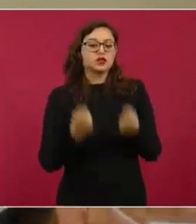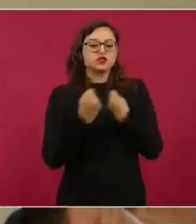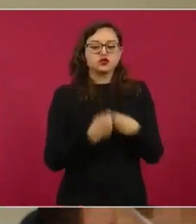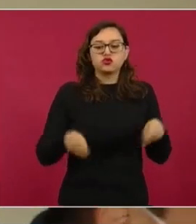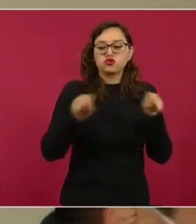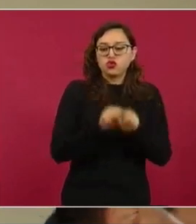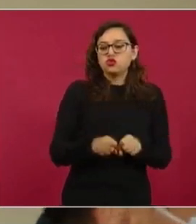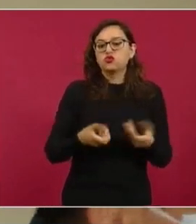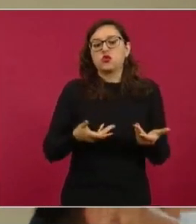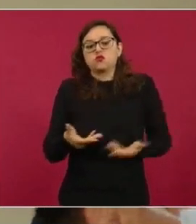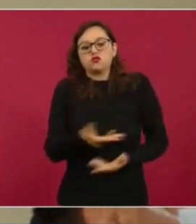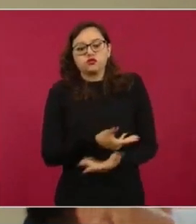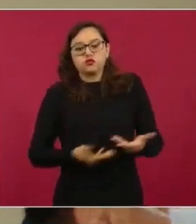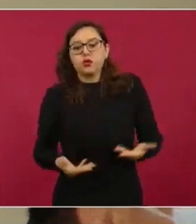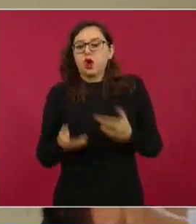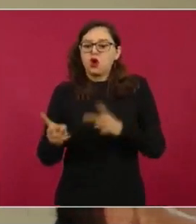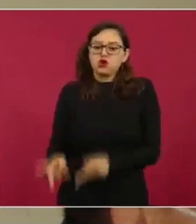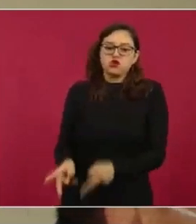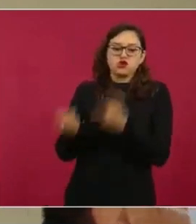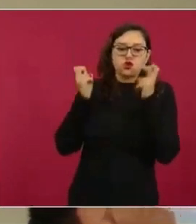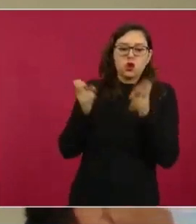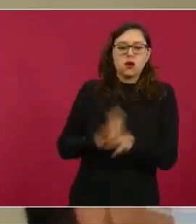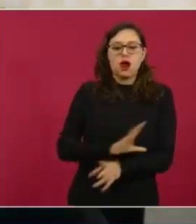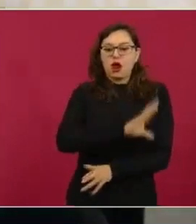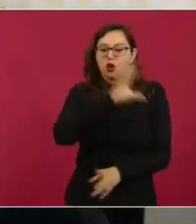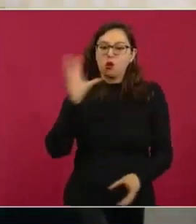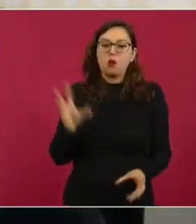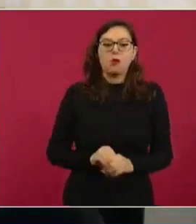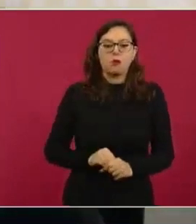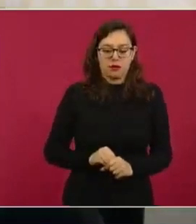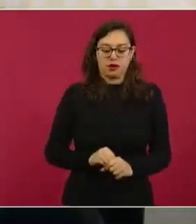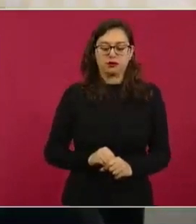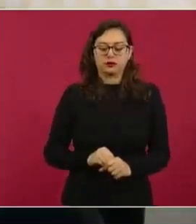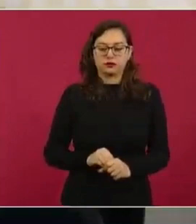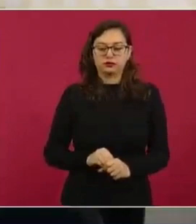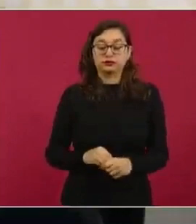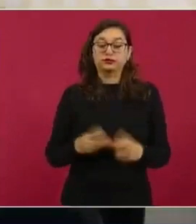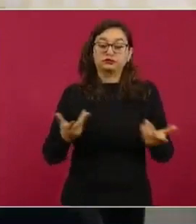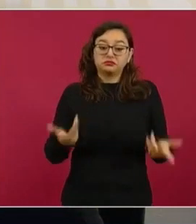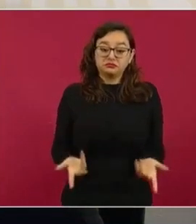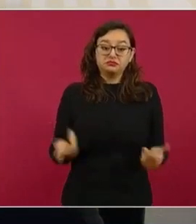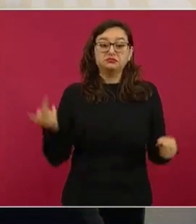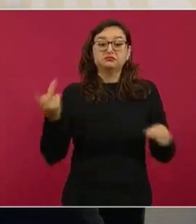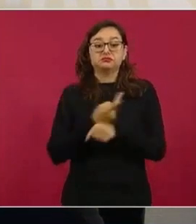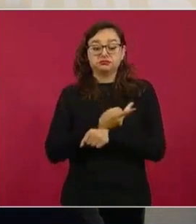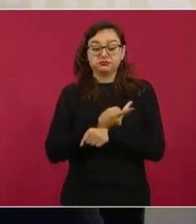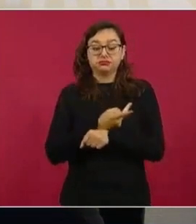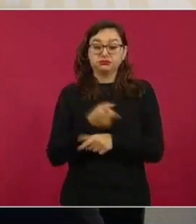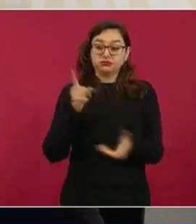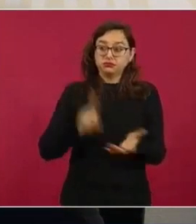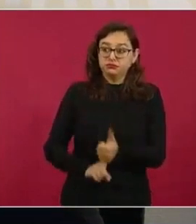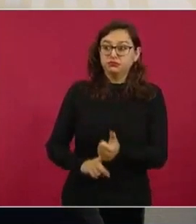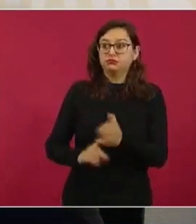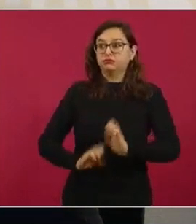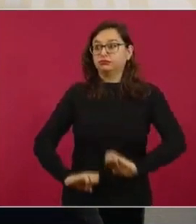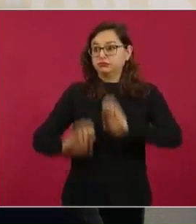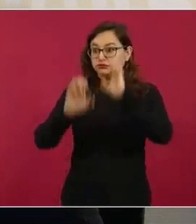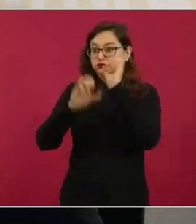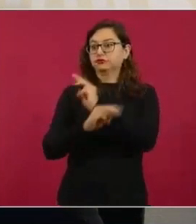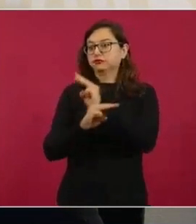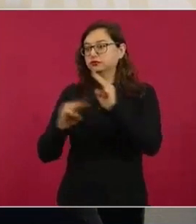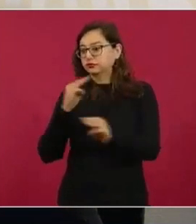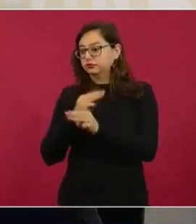CTV, les robaron todo en un contubernio con agentes navieros y aduanales, ya que los equipos y toda esta infraestructura había